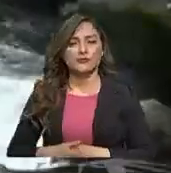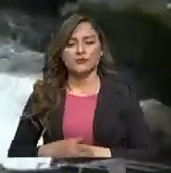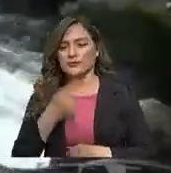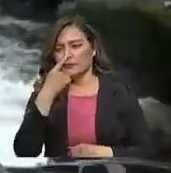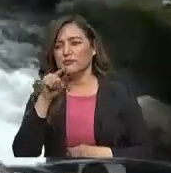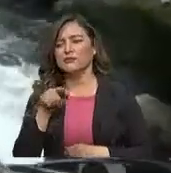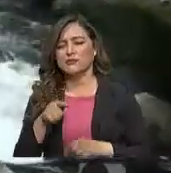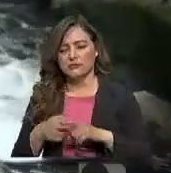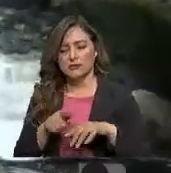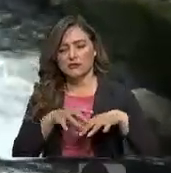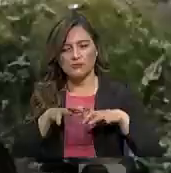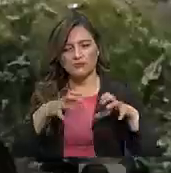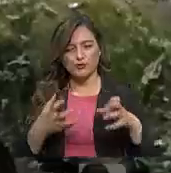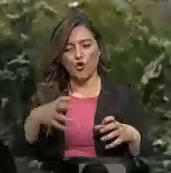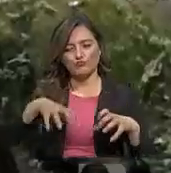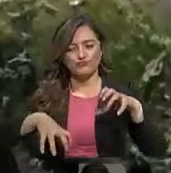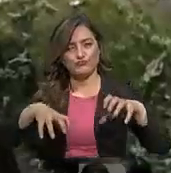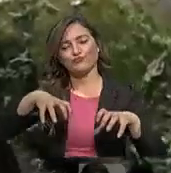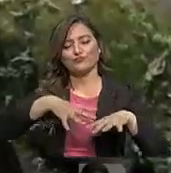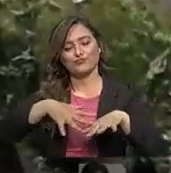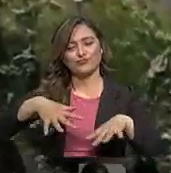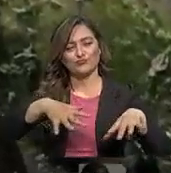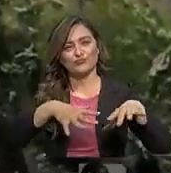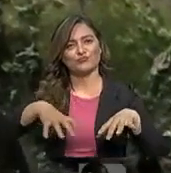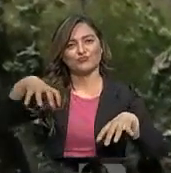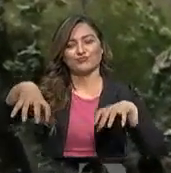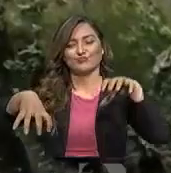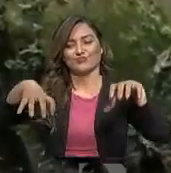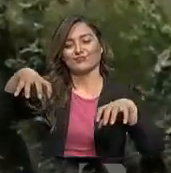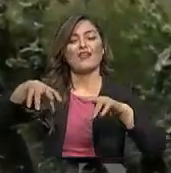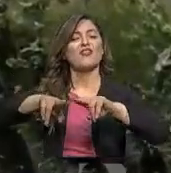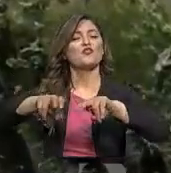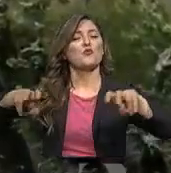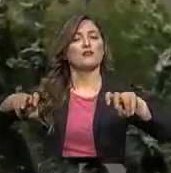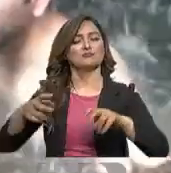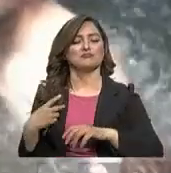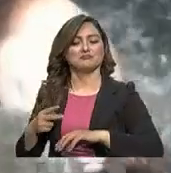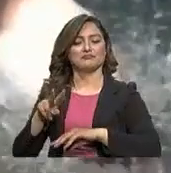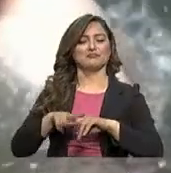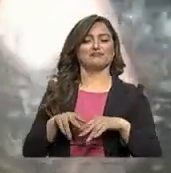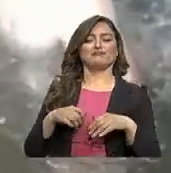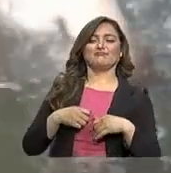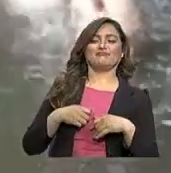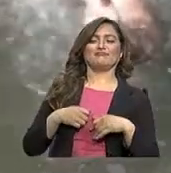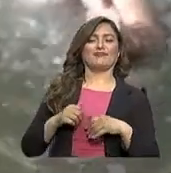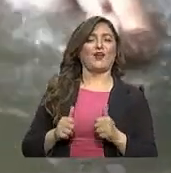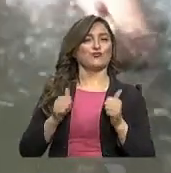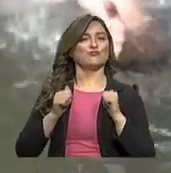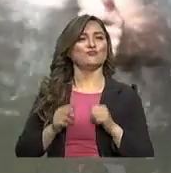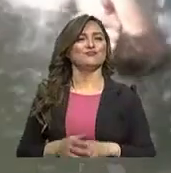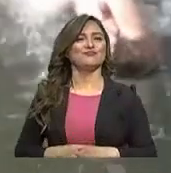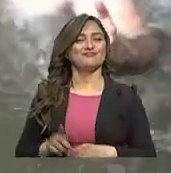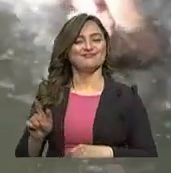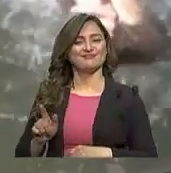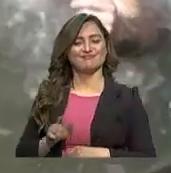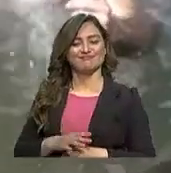constituido por un conjunto de formaciones rocosas junto al río Ansu, las que a manera de jacuzzis naturales permiten al visitante tomar un merecido descanso mientras